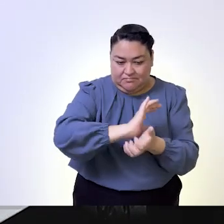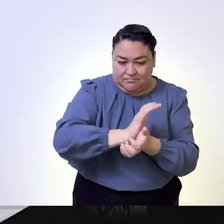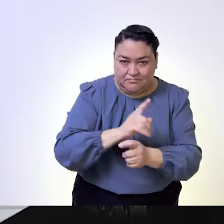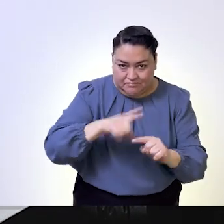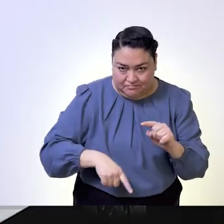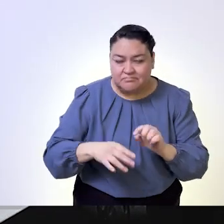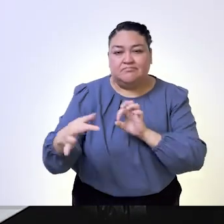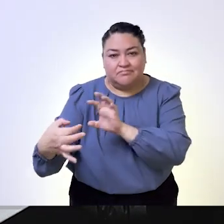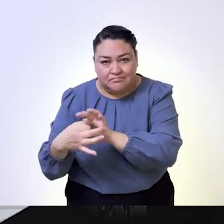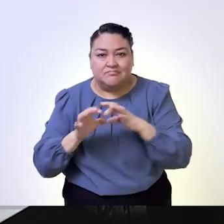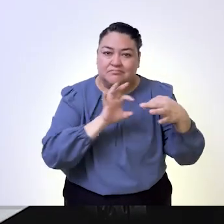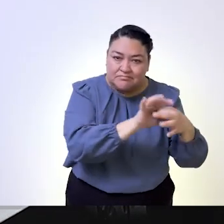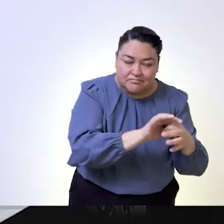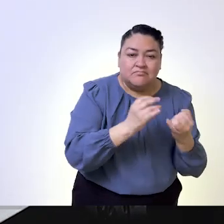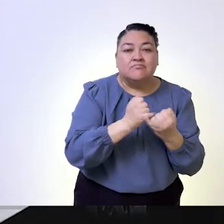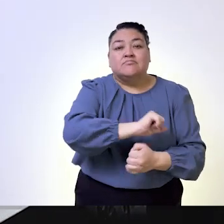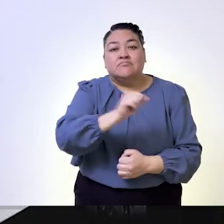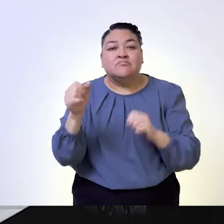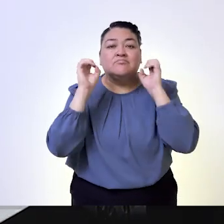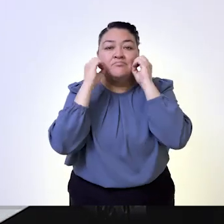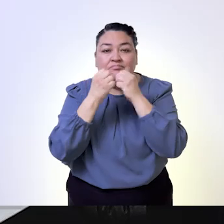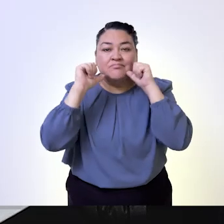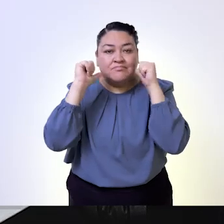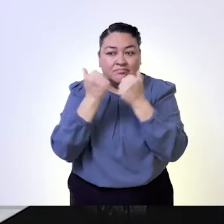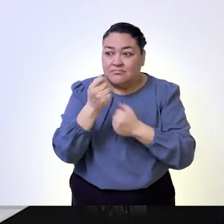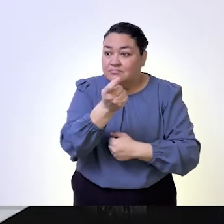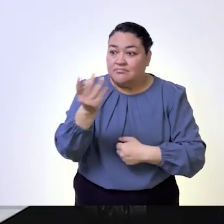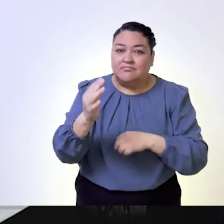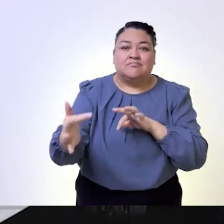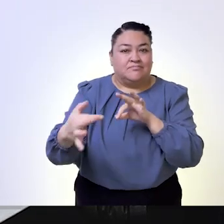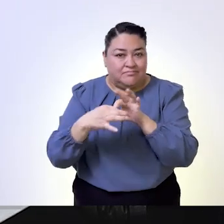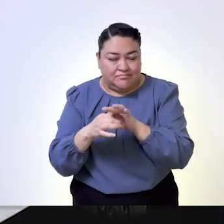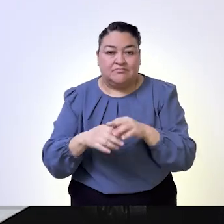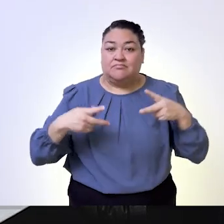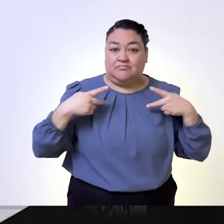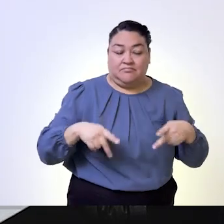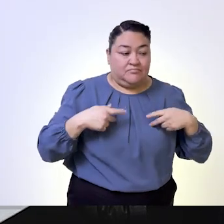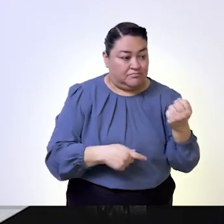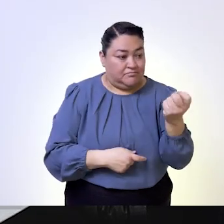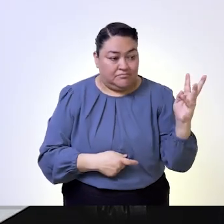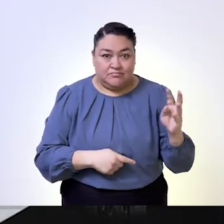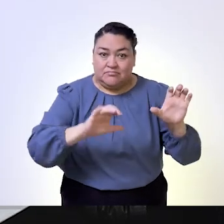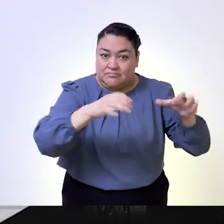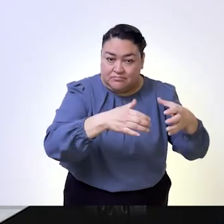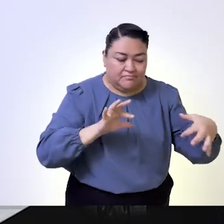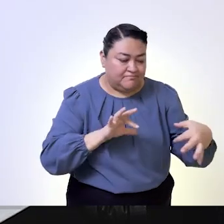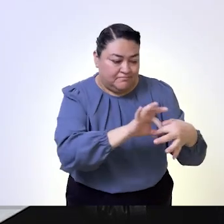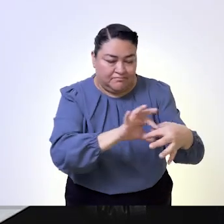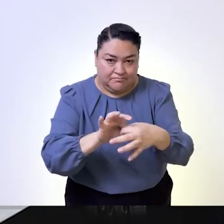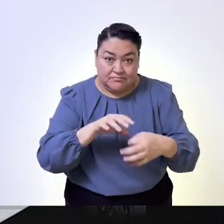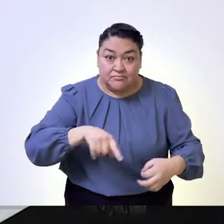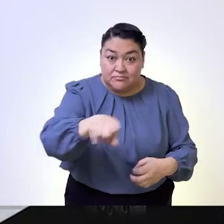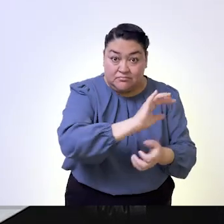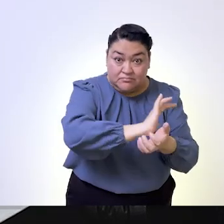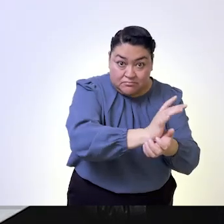la discriminación. También mediante la vinculación con organizaciones de la sociedad civil, con personas y con